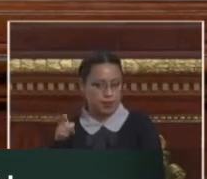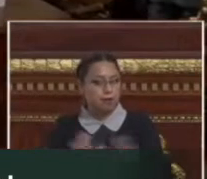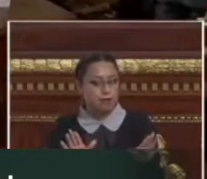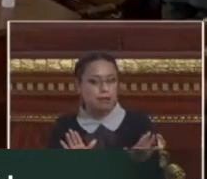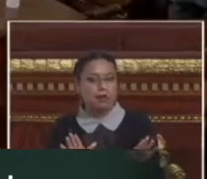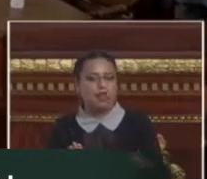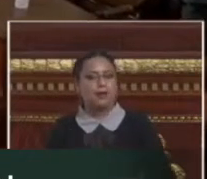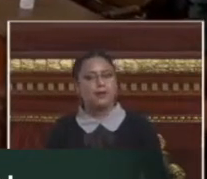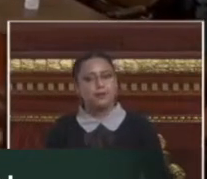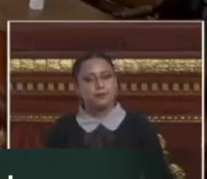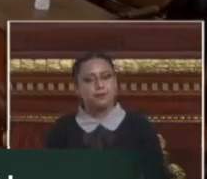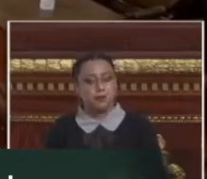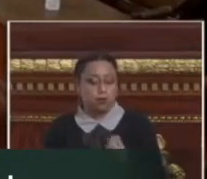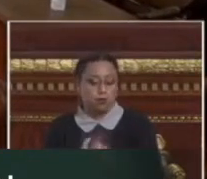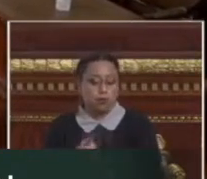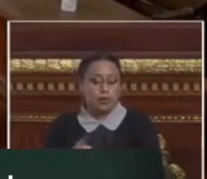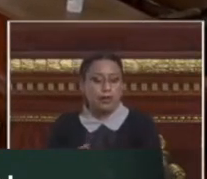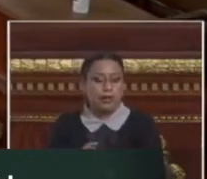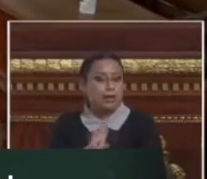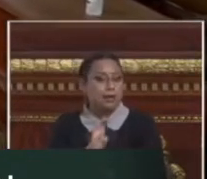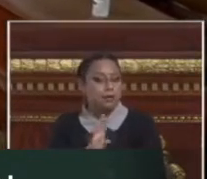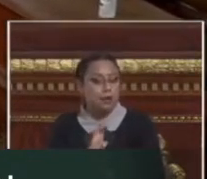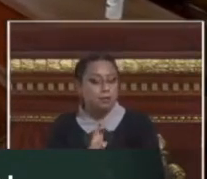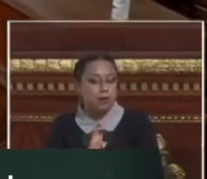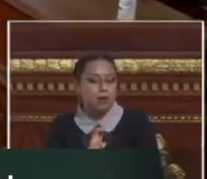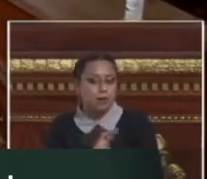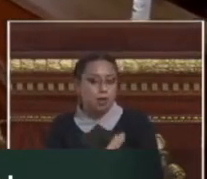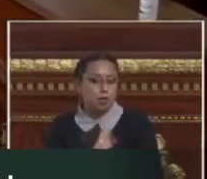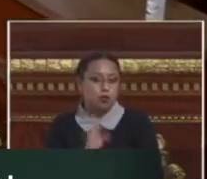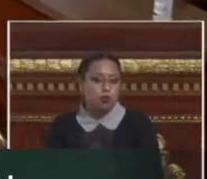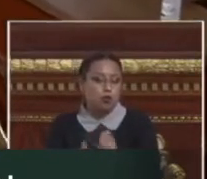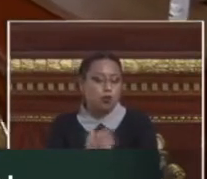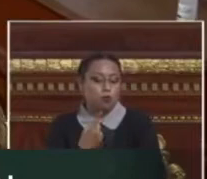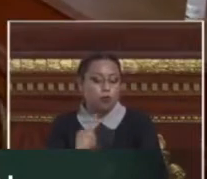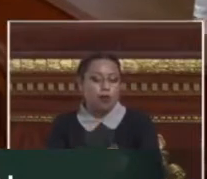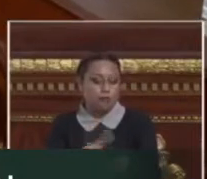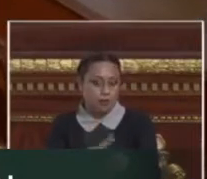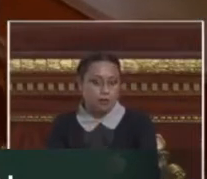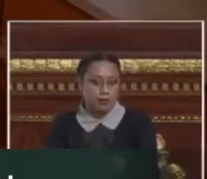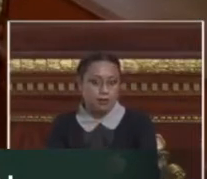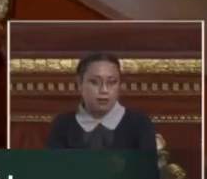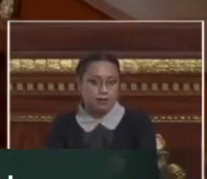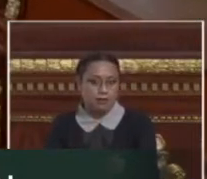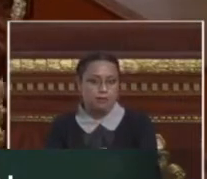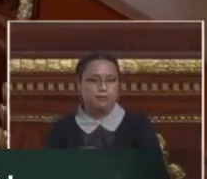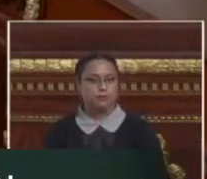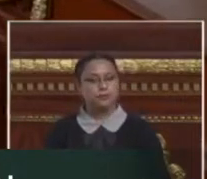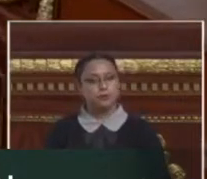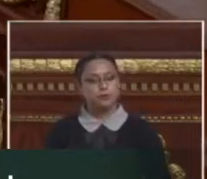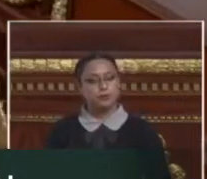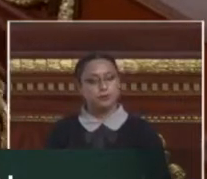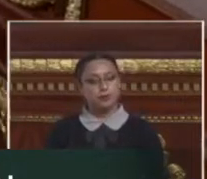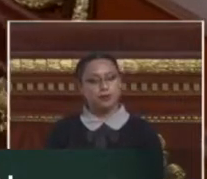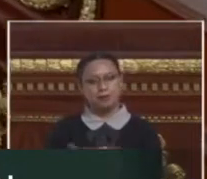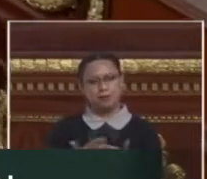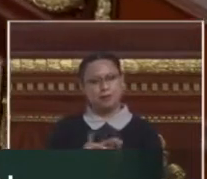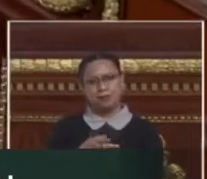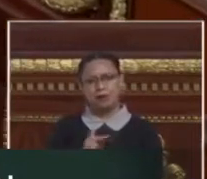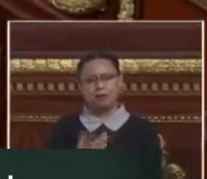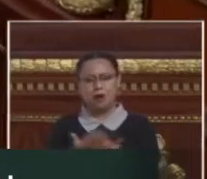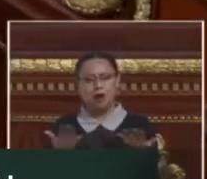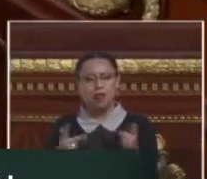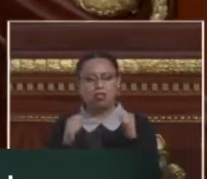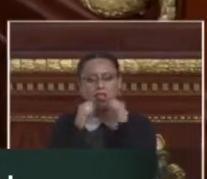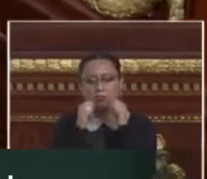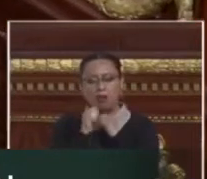derechos. La reforma también plantea 7 años de prisión a quien profane un cadáver o restos humanos con actos de vilipendio, mutilación,